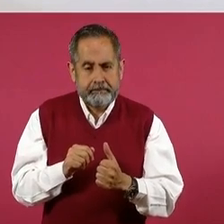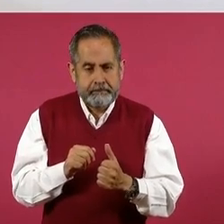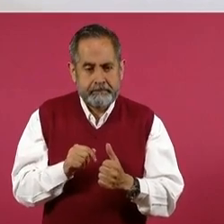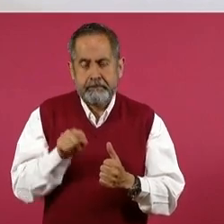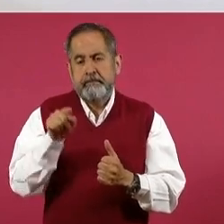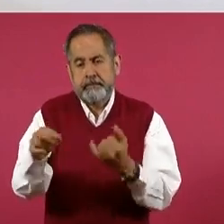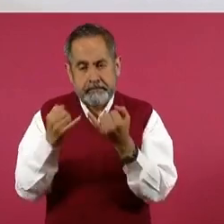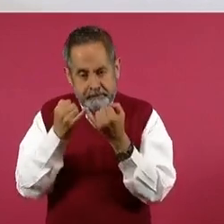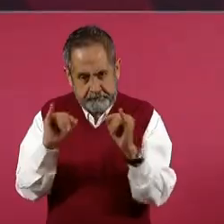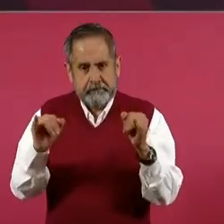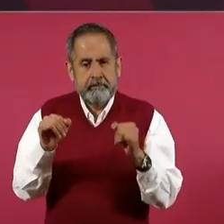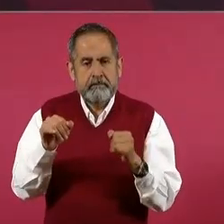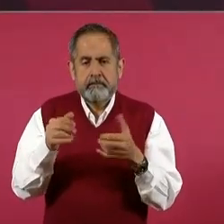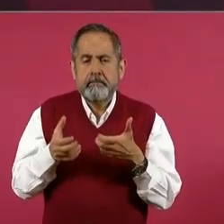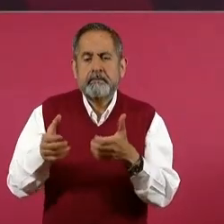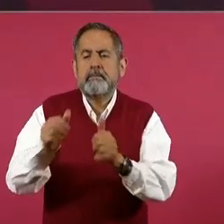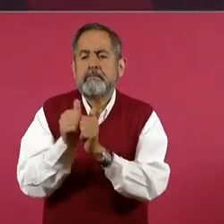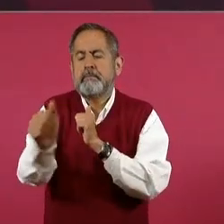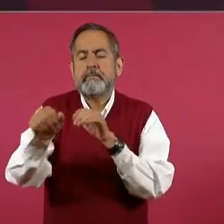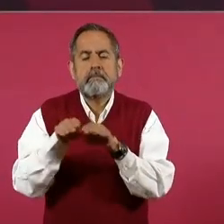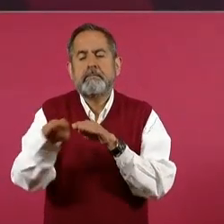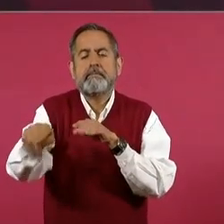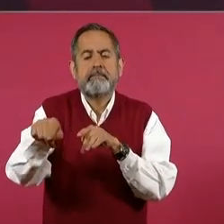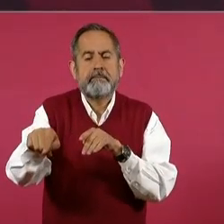a inaugurar el camino a